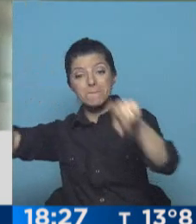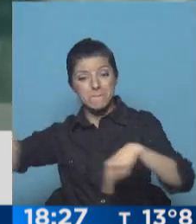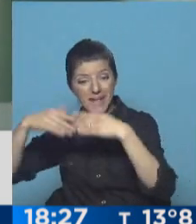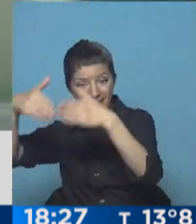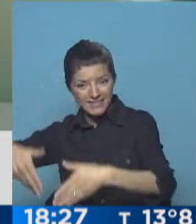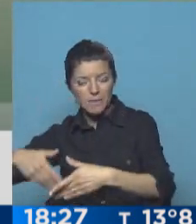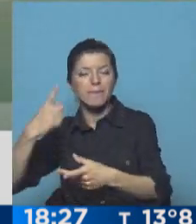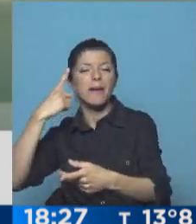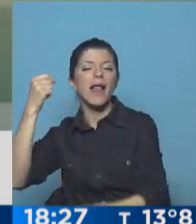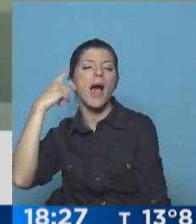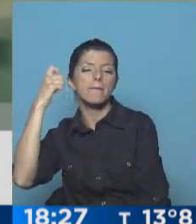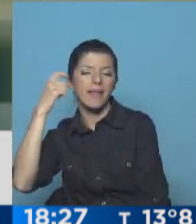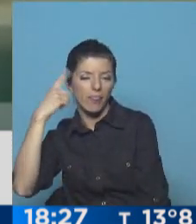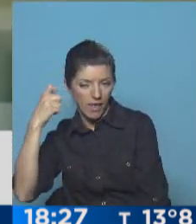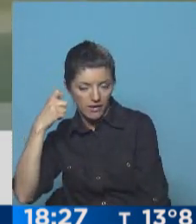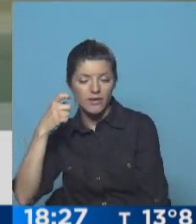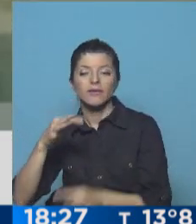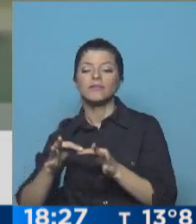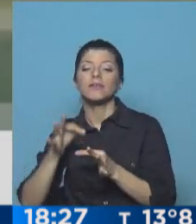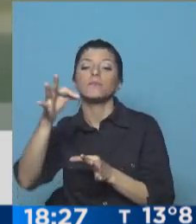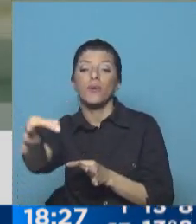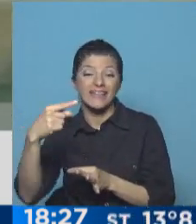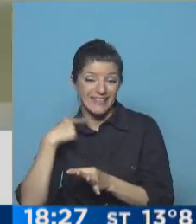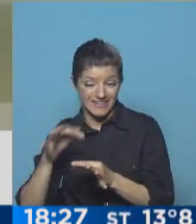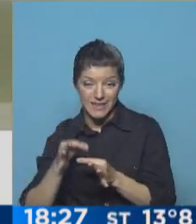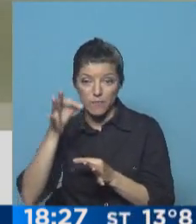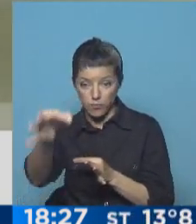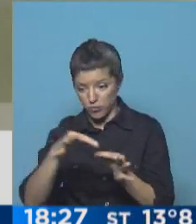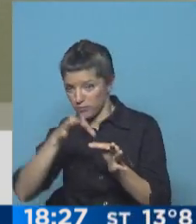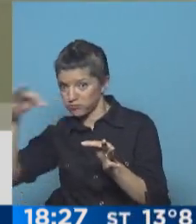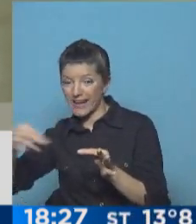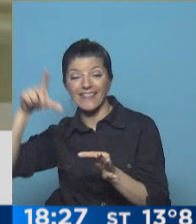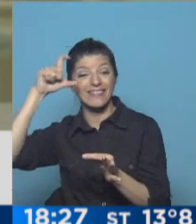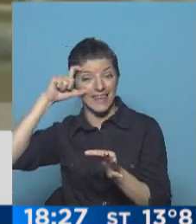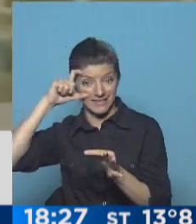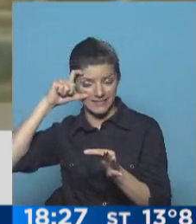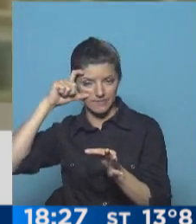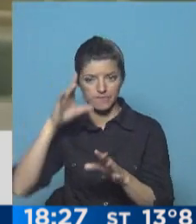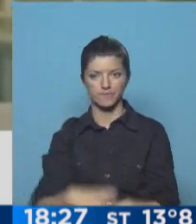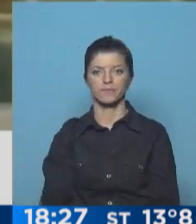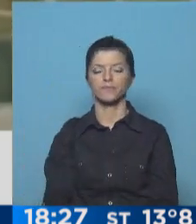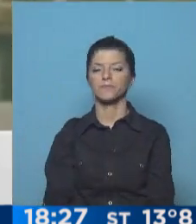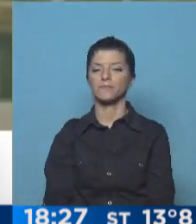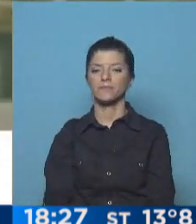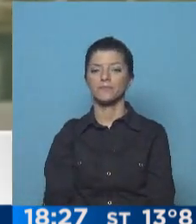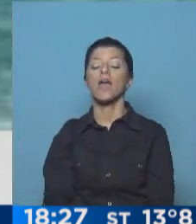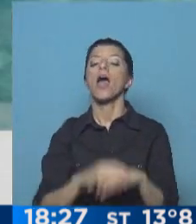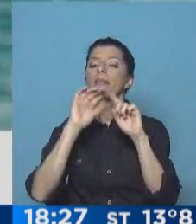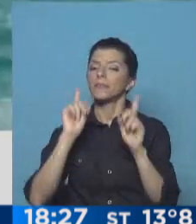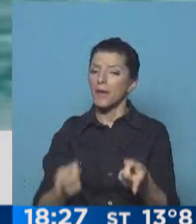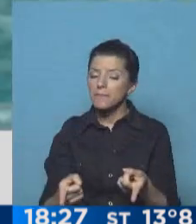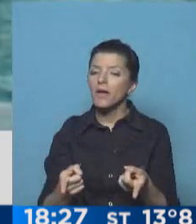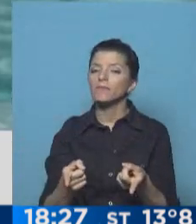aprendizaje de 13 metros de largo por 10 metros de ancho. También en el